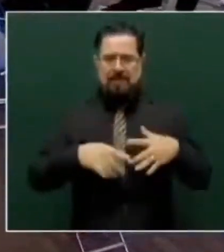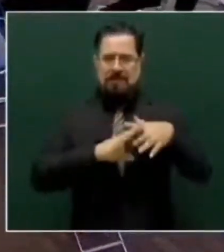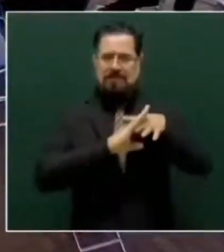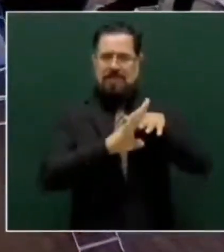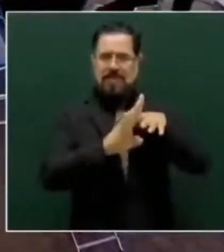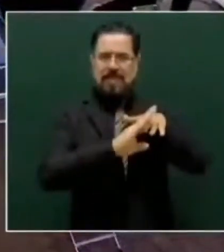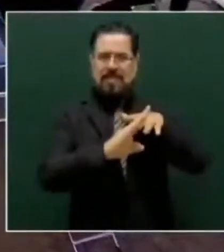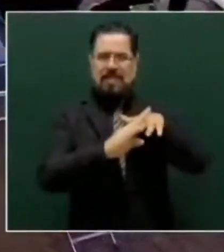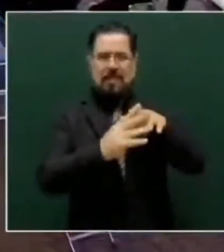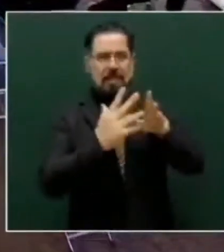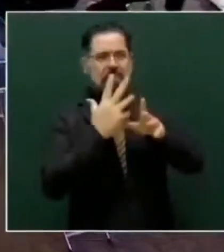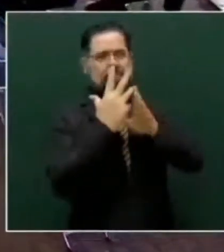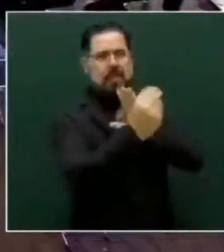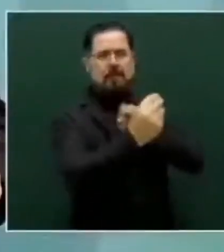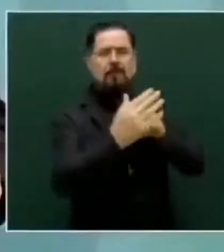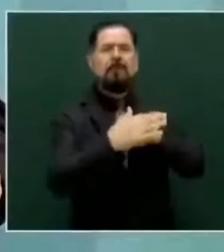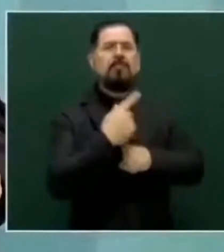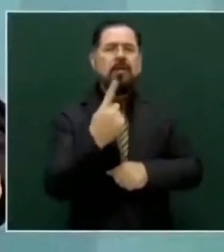necesidad.